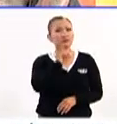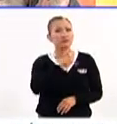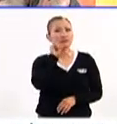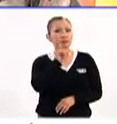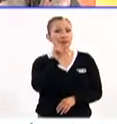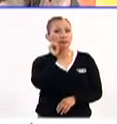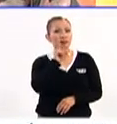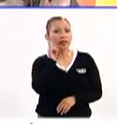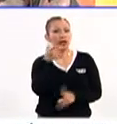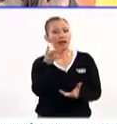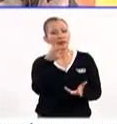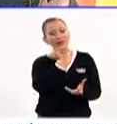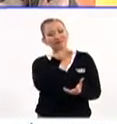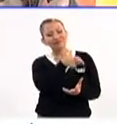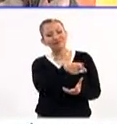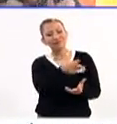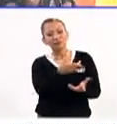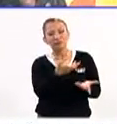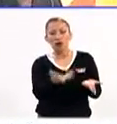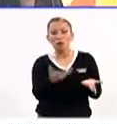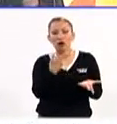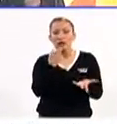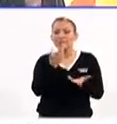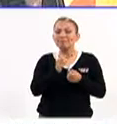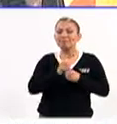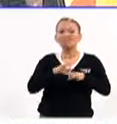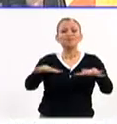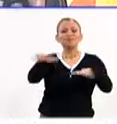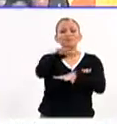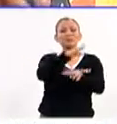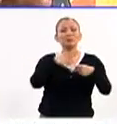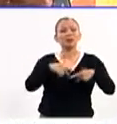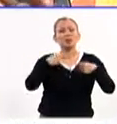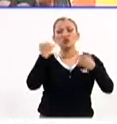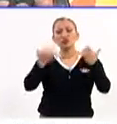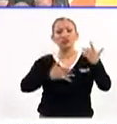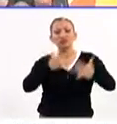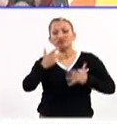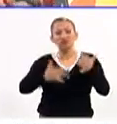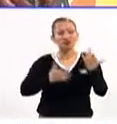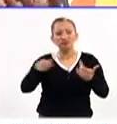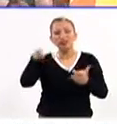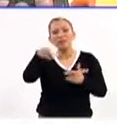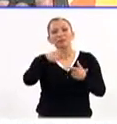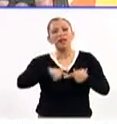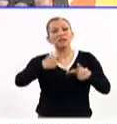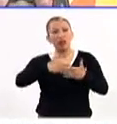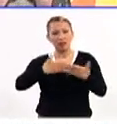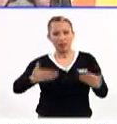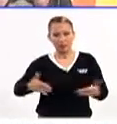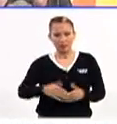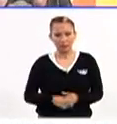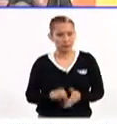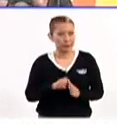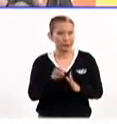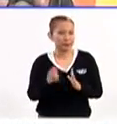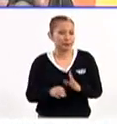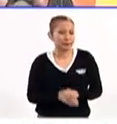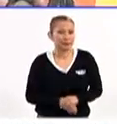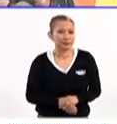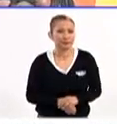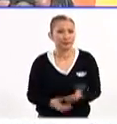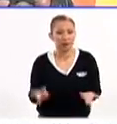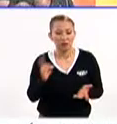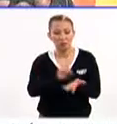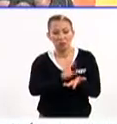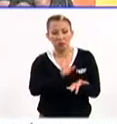artista que responde, que le habla a mucha gente, que responde a muchas inquietudes de la sociedad hoy día. Por ejemplo, a